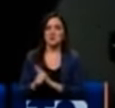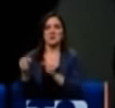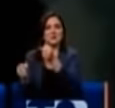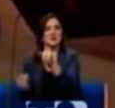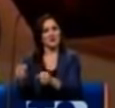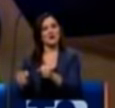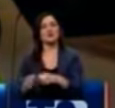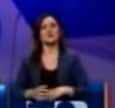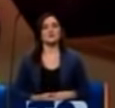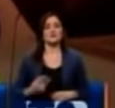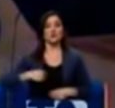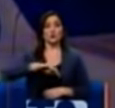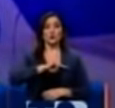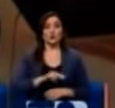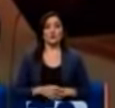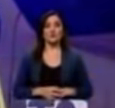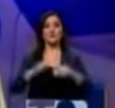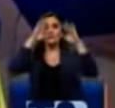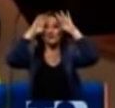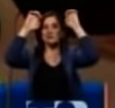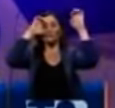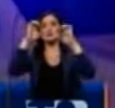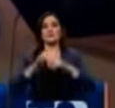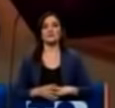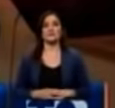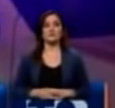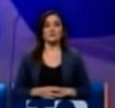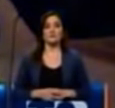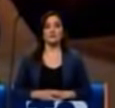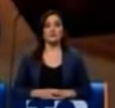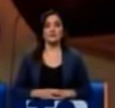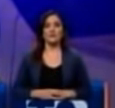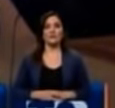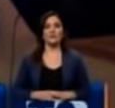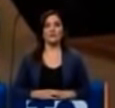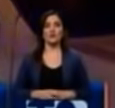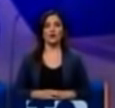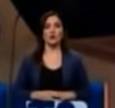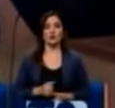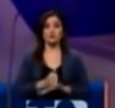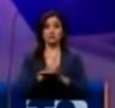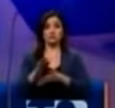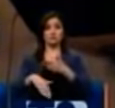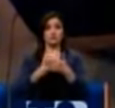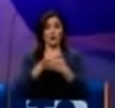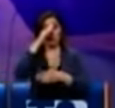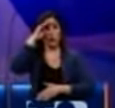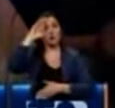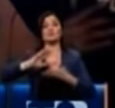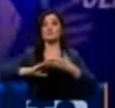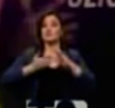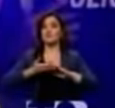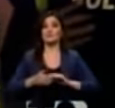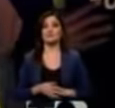vehículos, nosotros hemos tomado como estrategia venir y acá y darles el portafolio de servicios que nosotros tenemos como policía